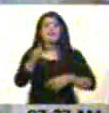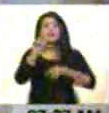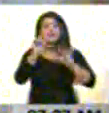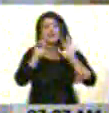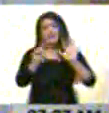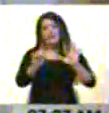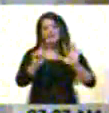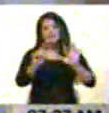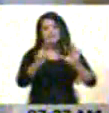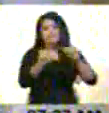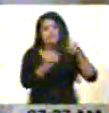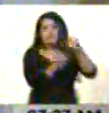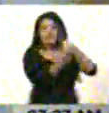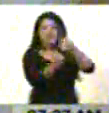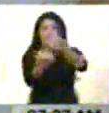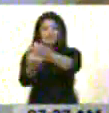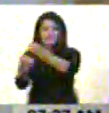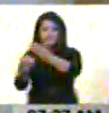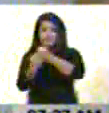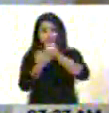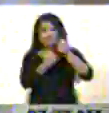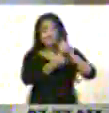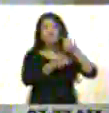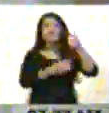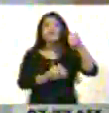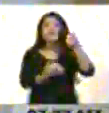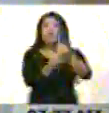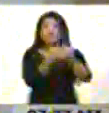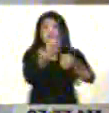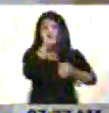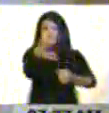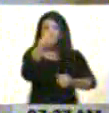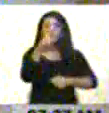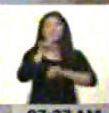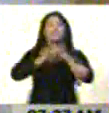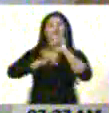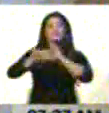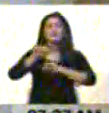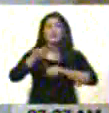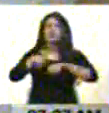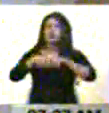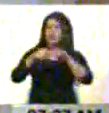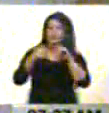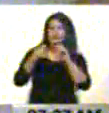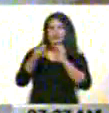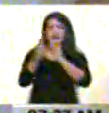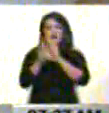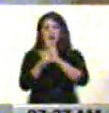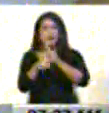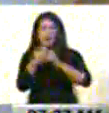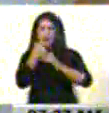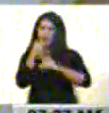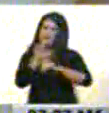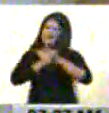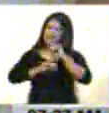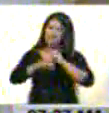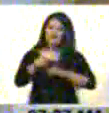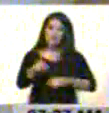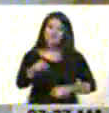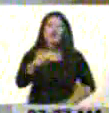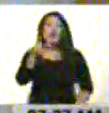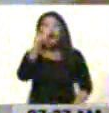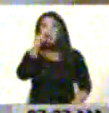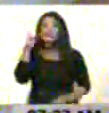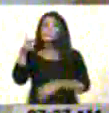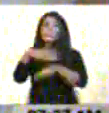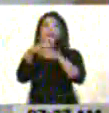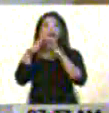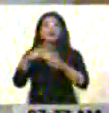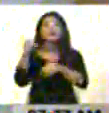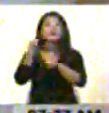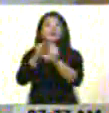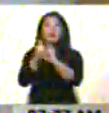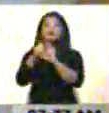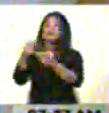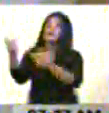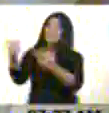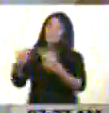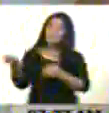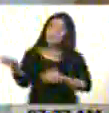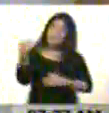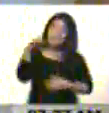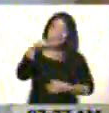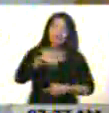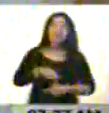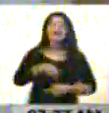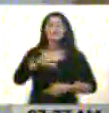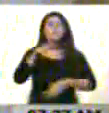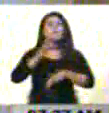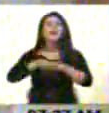es la prevención del delito y allí por eso se invitó al ministro del Deporte a ese Consejo de Seguridad, porque tenemos que relanzar el movimiento por